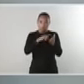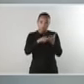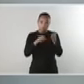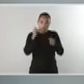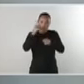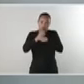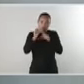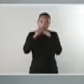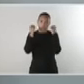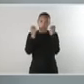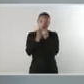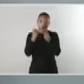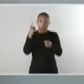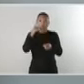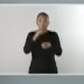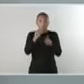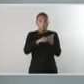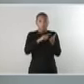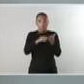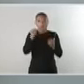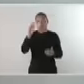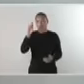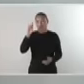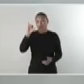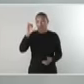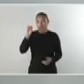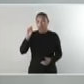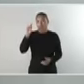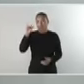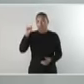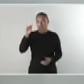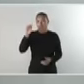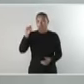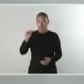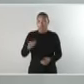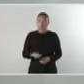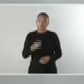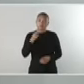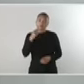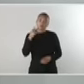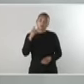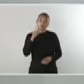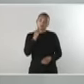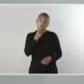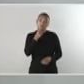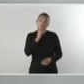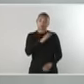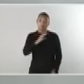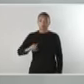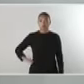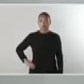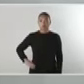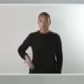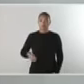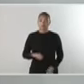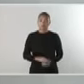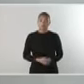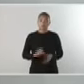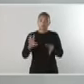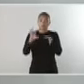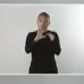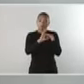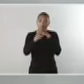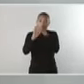vota por abdiel Pineda tiene el uso de la palabra por un minuto el candidato de la